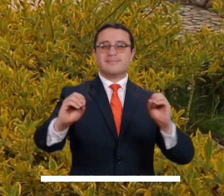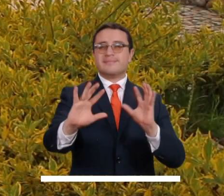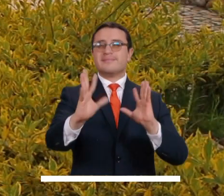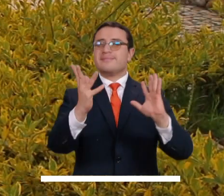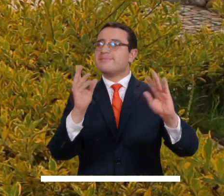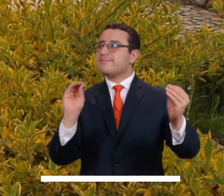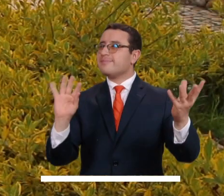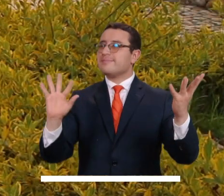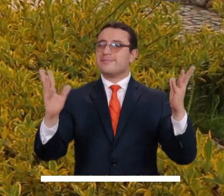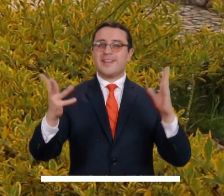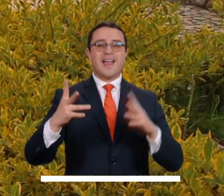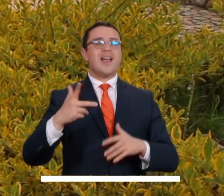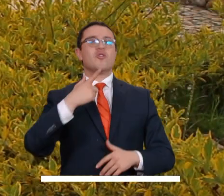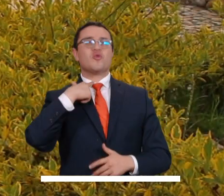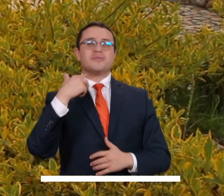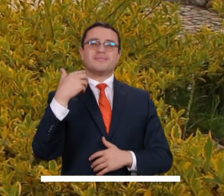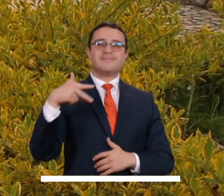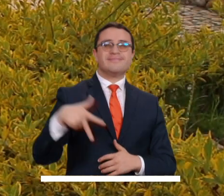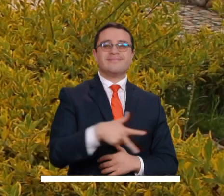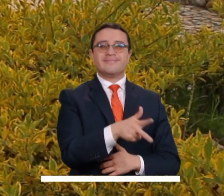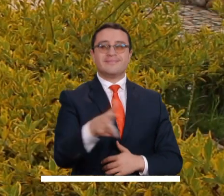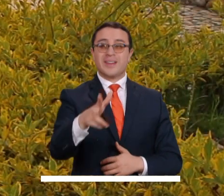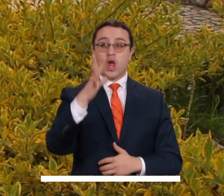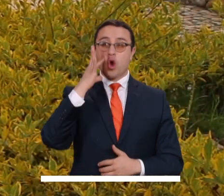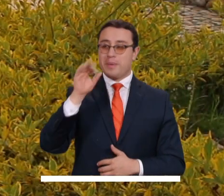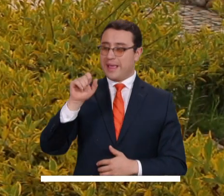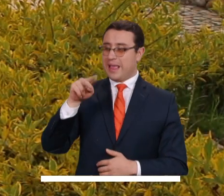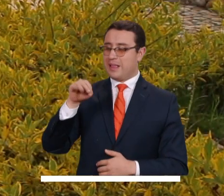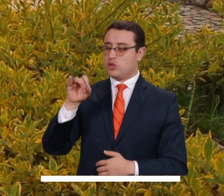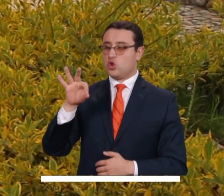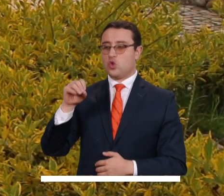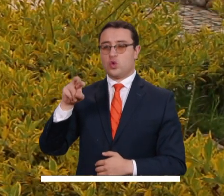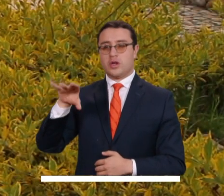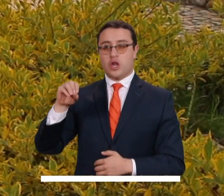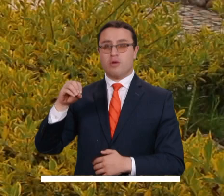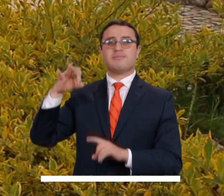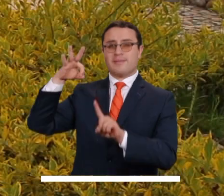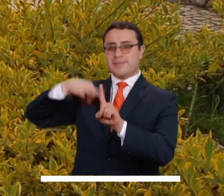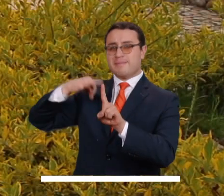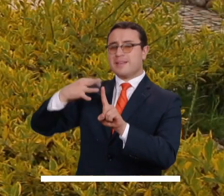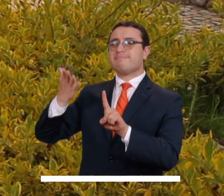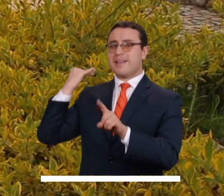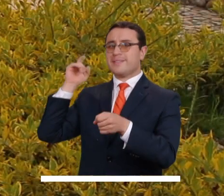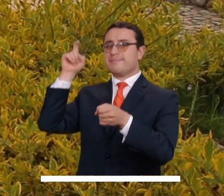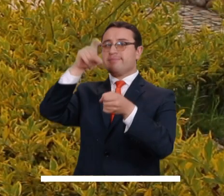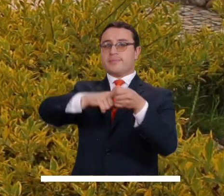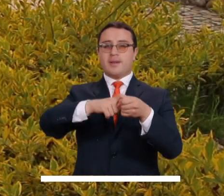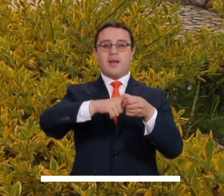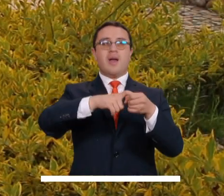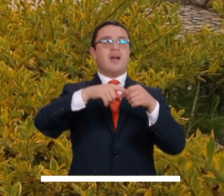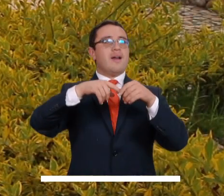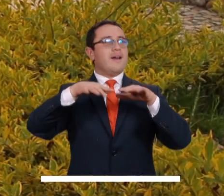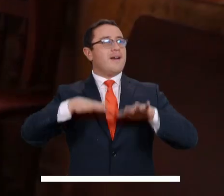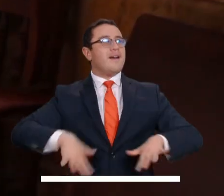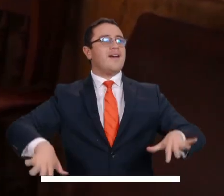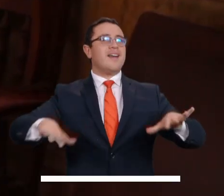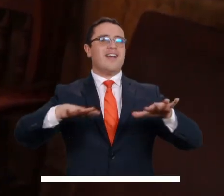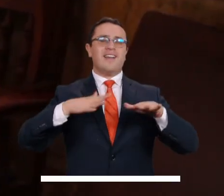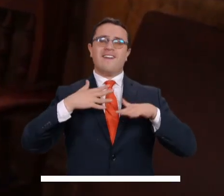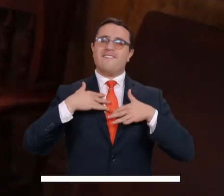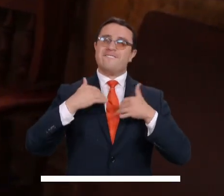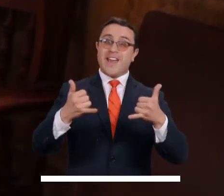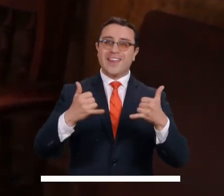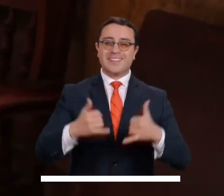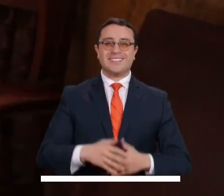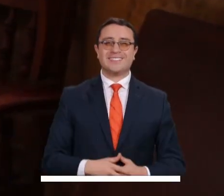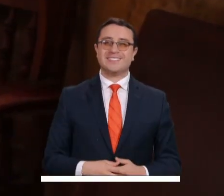Antonio, de 78 años de edad, quien llegó a este lugar hace más de 3 meses y asegura que aquí es muy feliz.